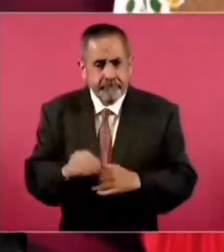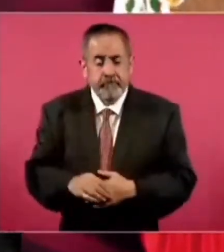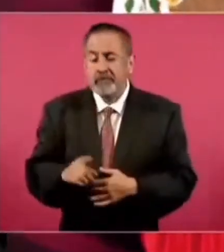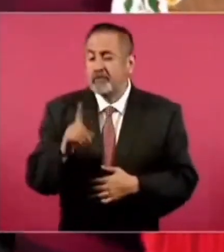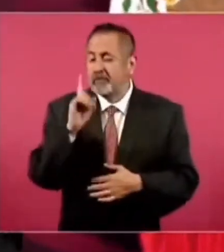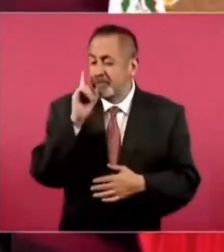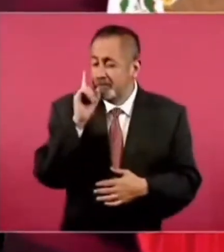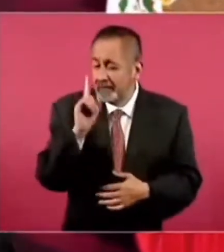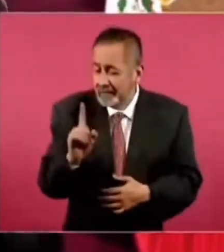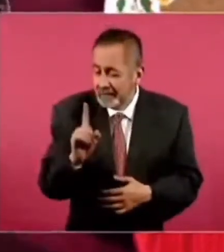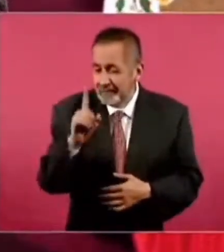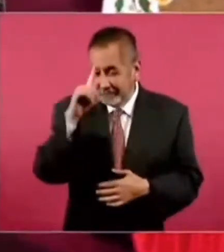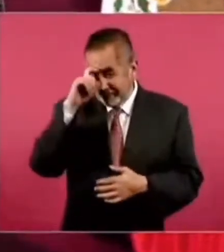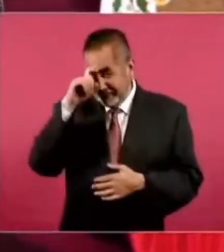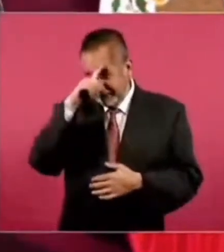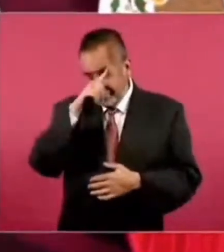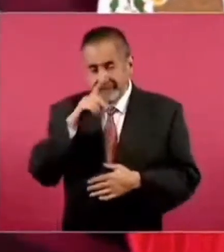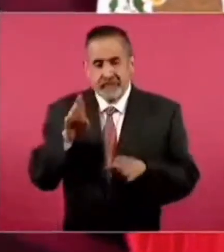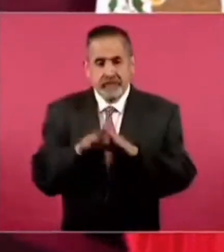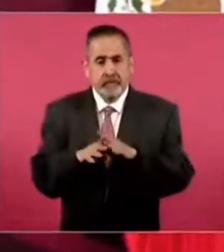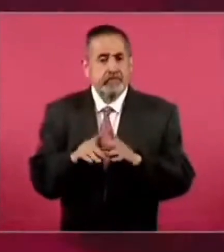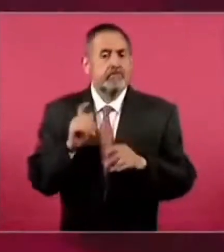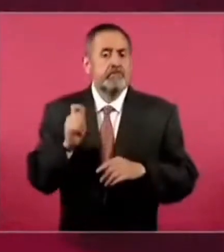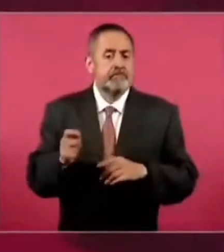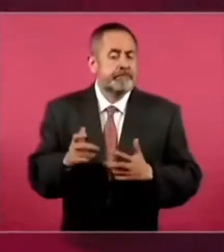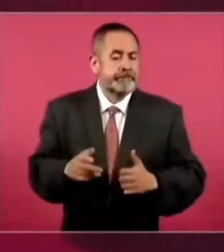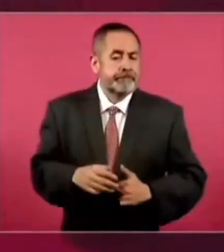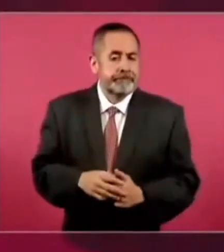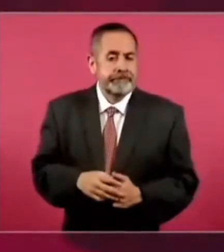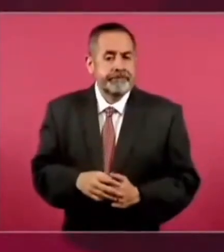está costando más trabajo es integrar